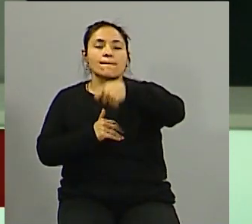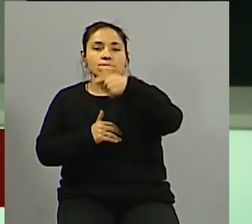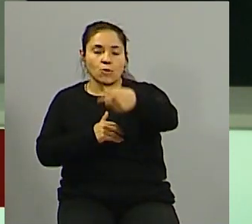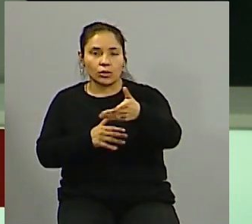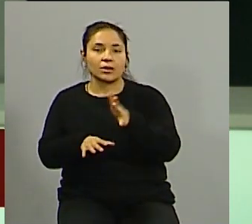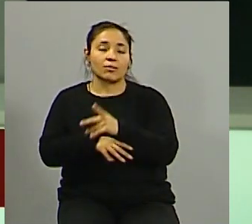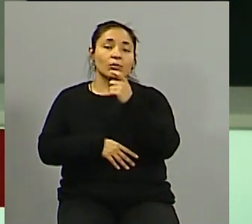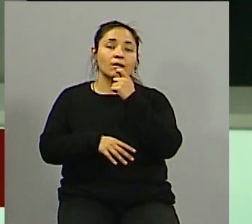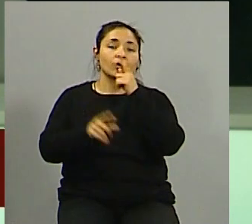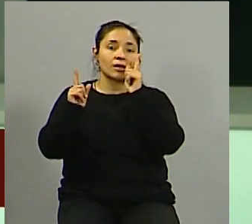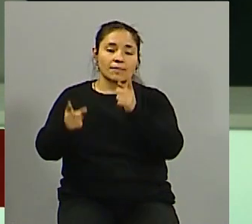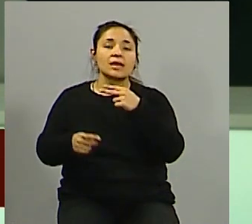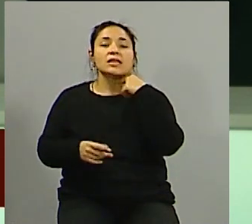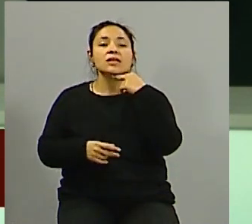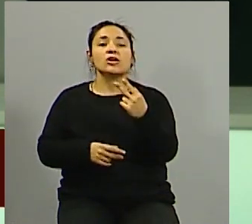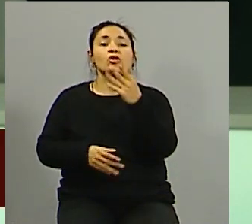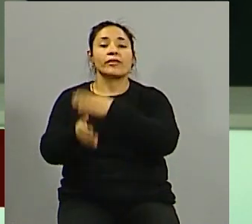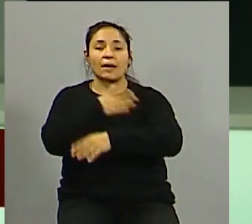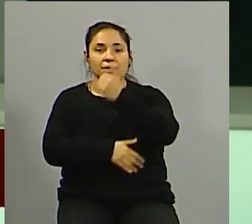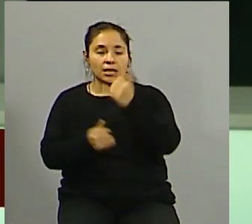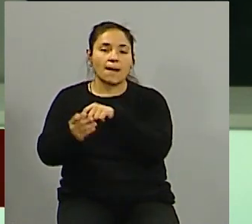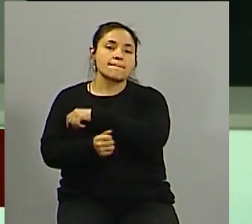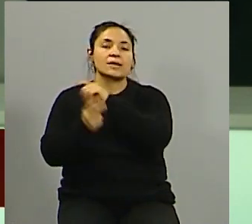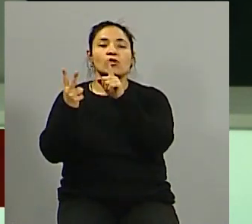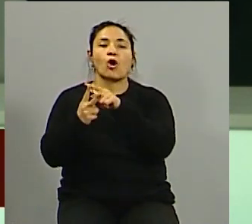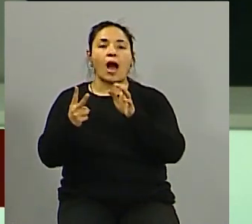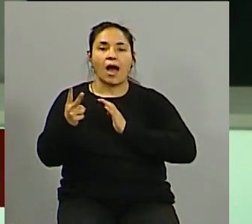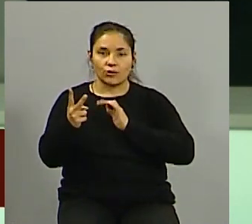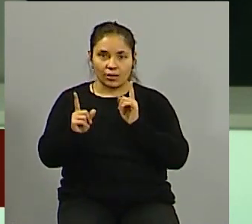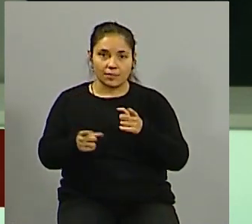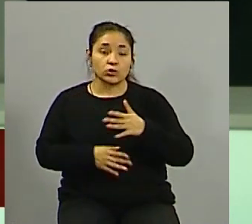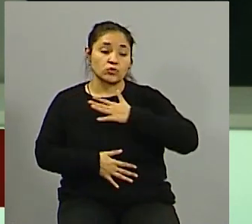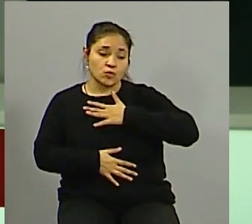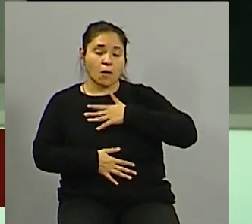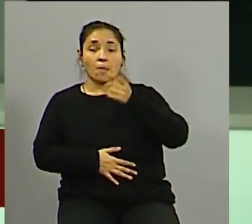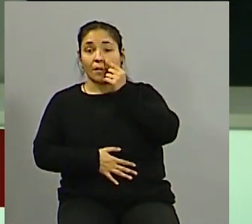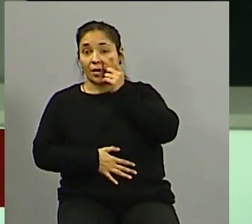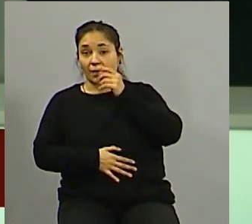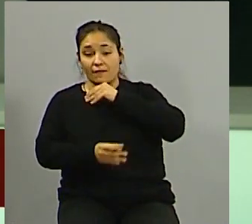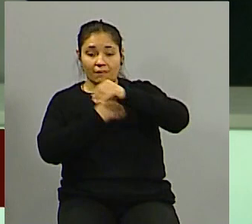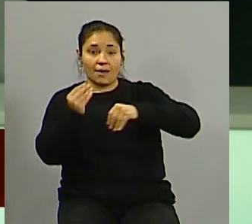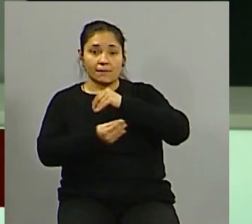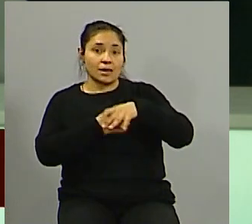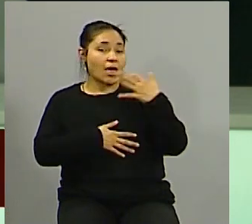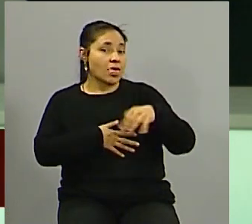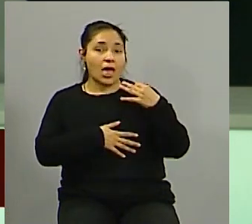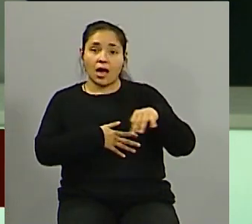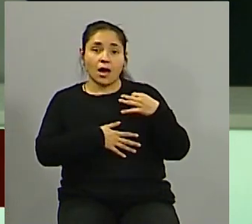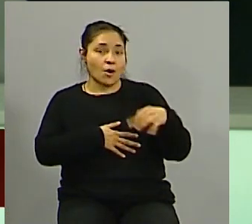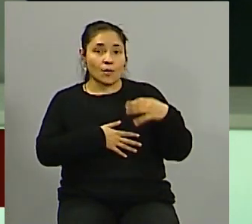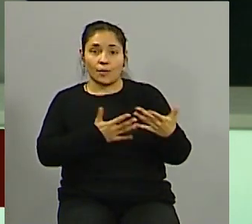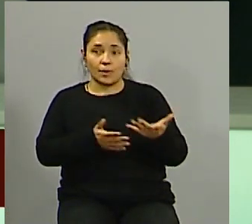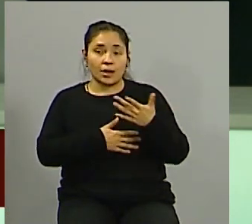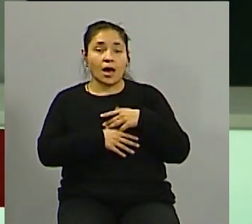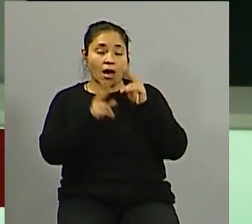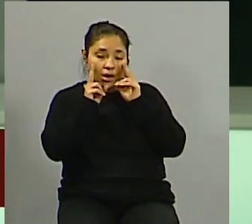pero creo yo, y yo como varón y como padre también, en una familia creo que nosotros tenemos la obligación de